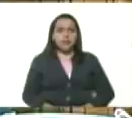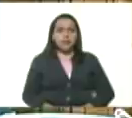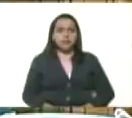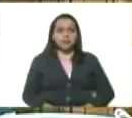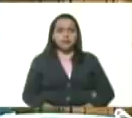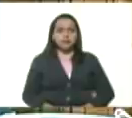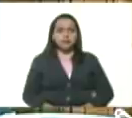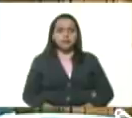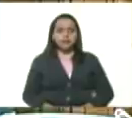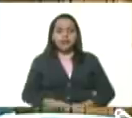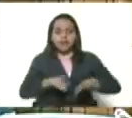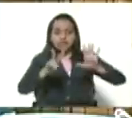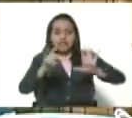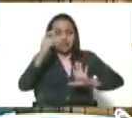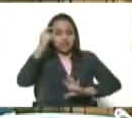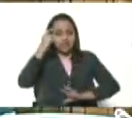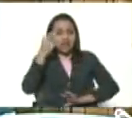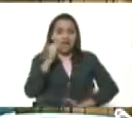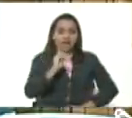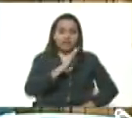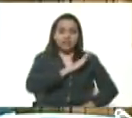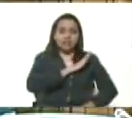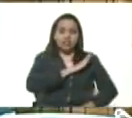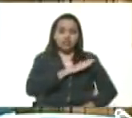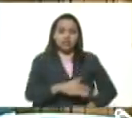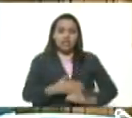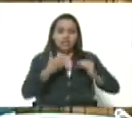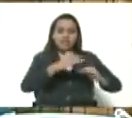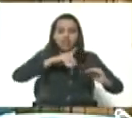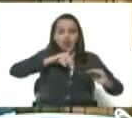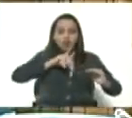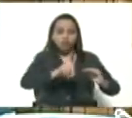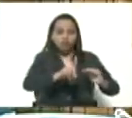Estos 7 días hemos tenido el nivel 1,